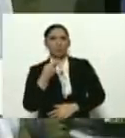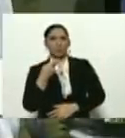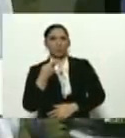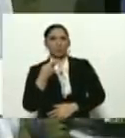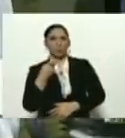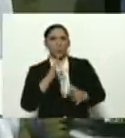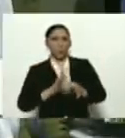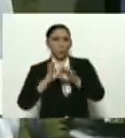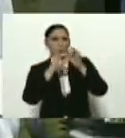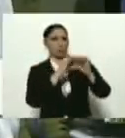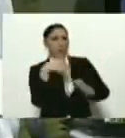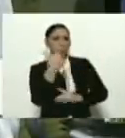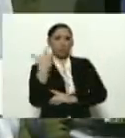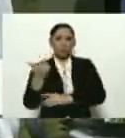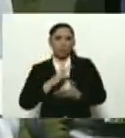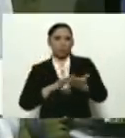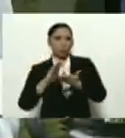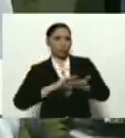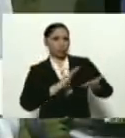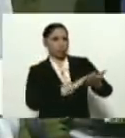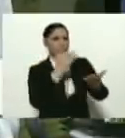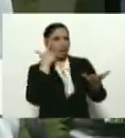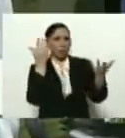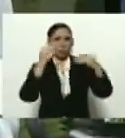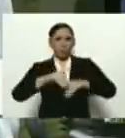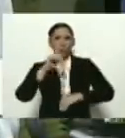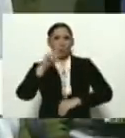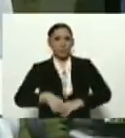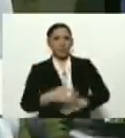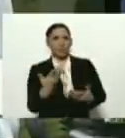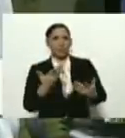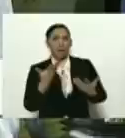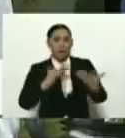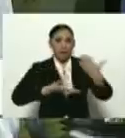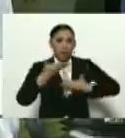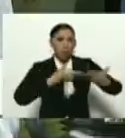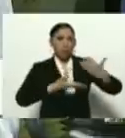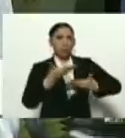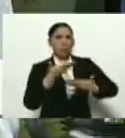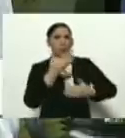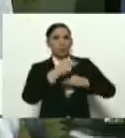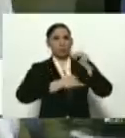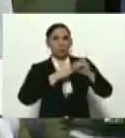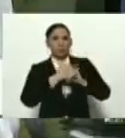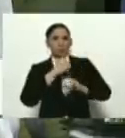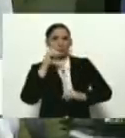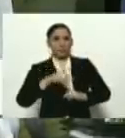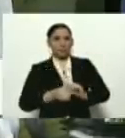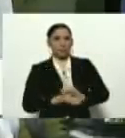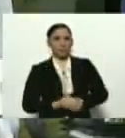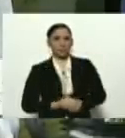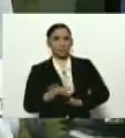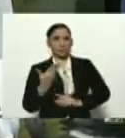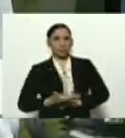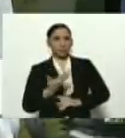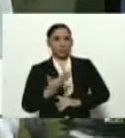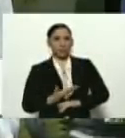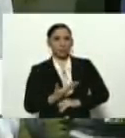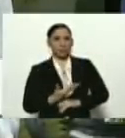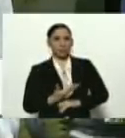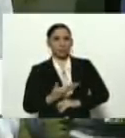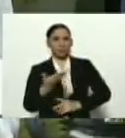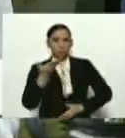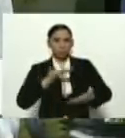unidos buscar soluciones mancomunadas mediante la cooperación internacional y la imprescindible